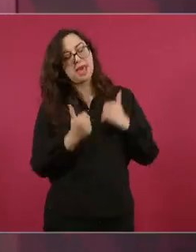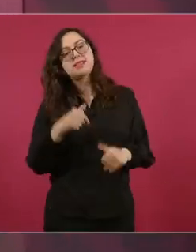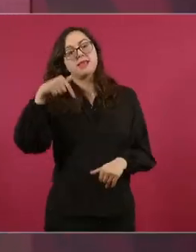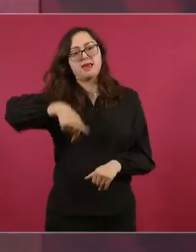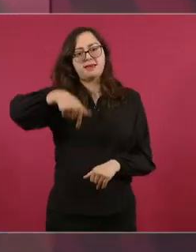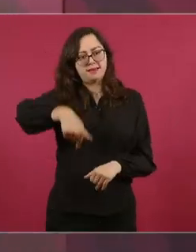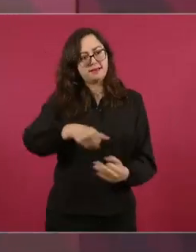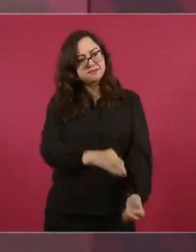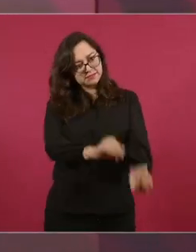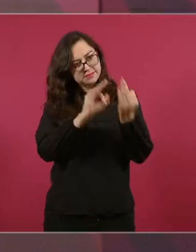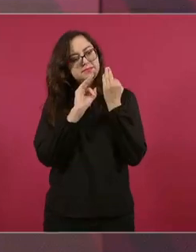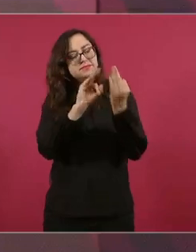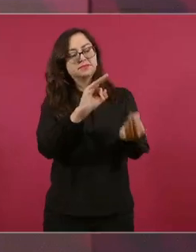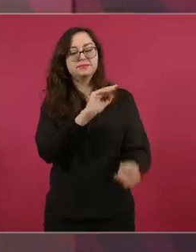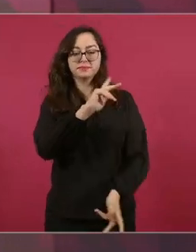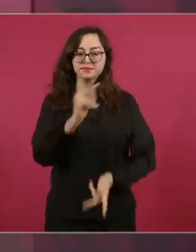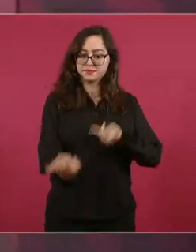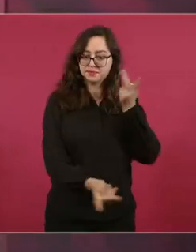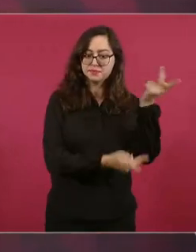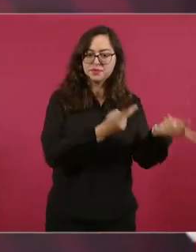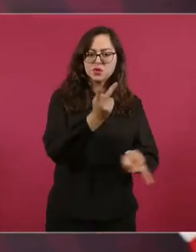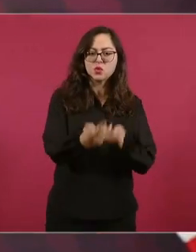Que si, ¿desde cuándo